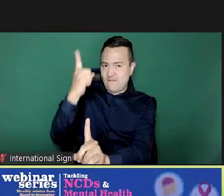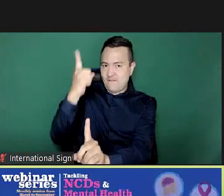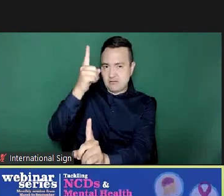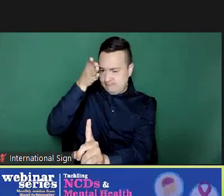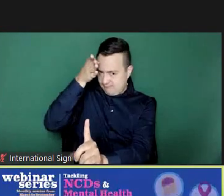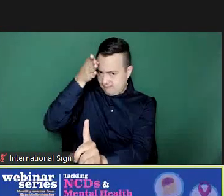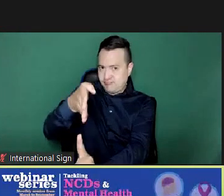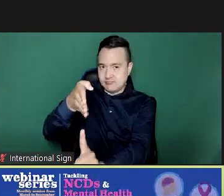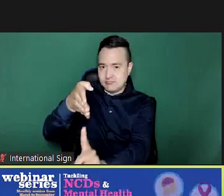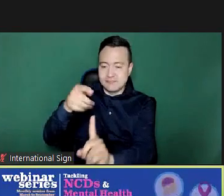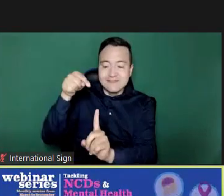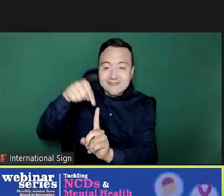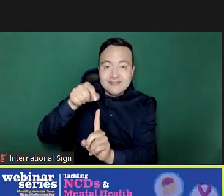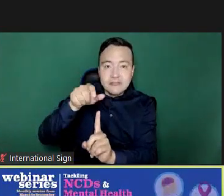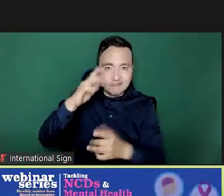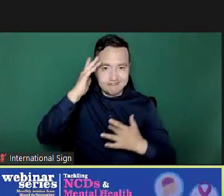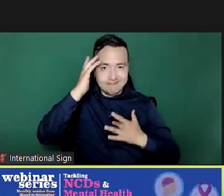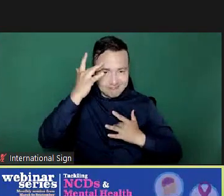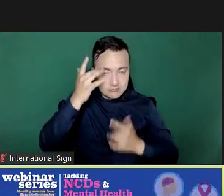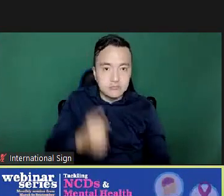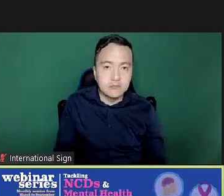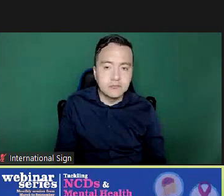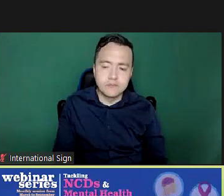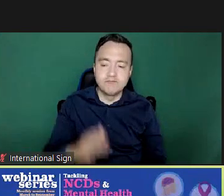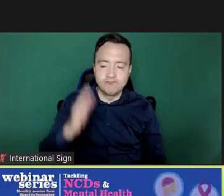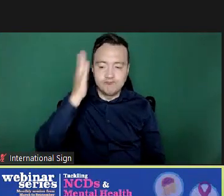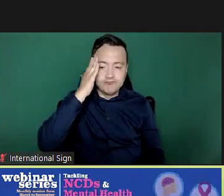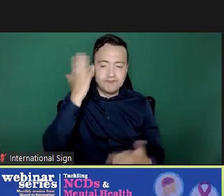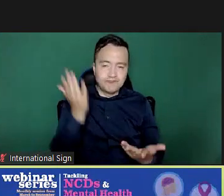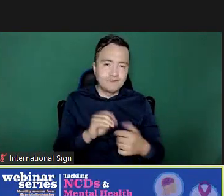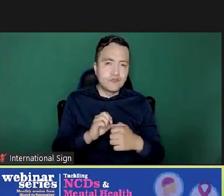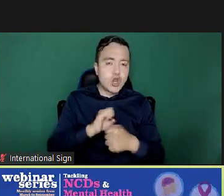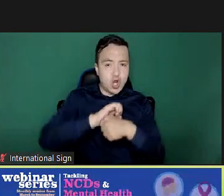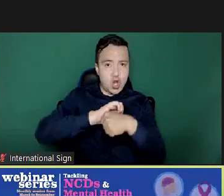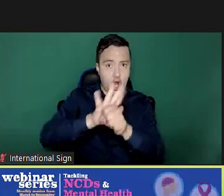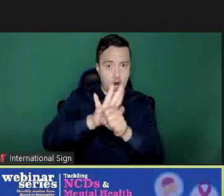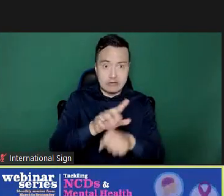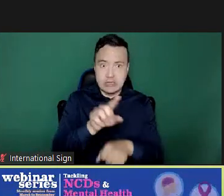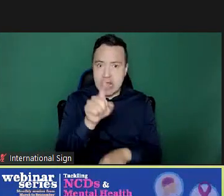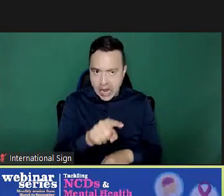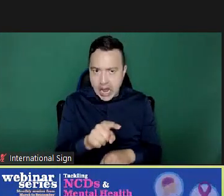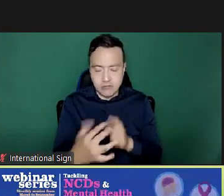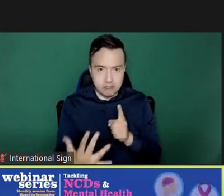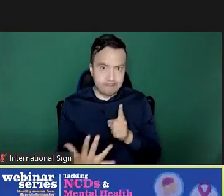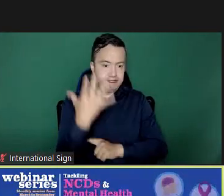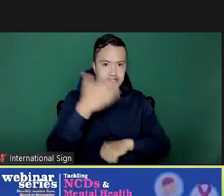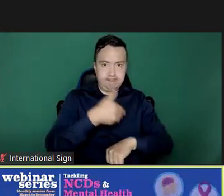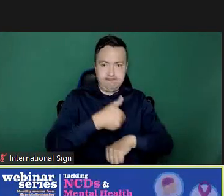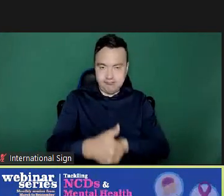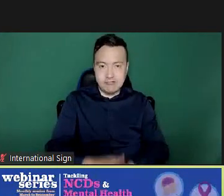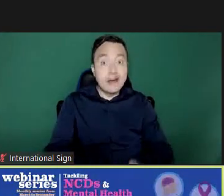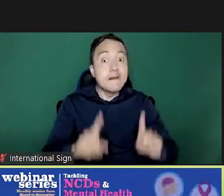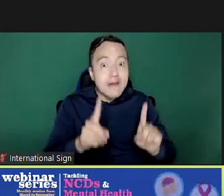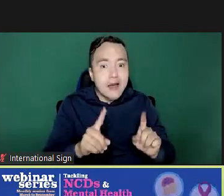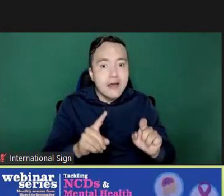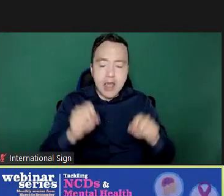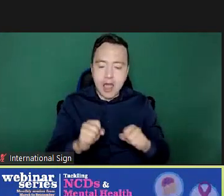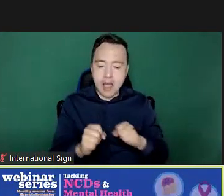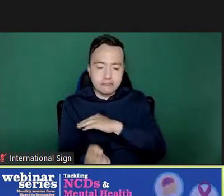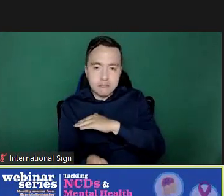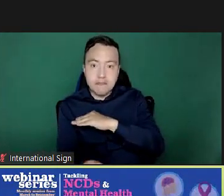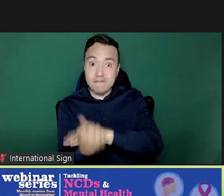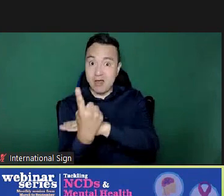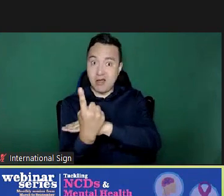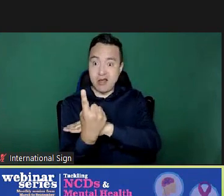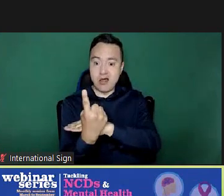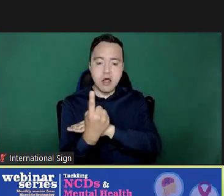Básicamente, entonces, la COVID-19, si bien ha sido un desafío, nos presenta una oportunidad para fortalecer los sistemas sanitarios y priorizar los servicios